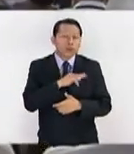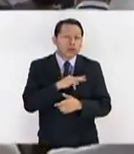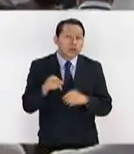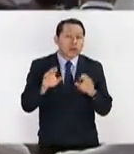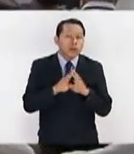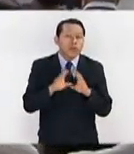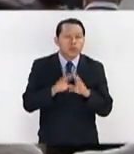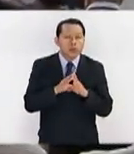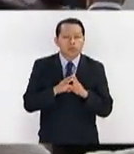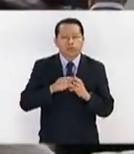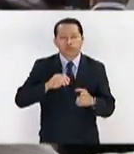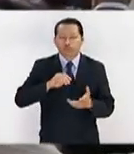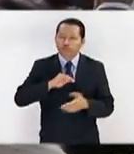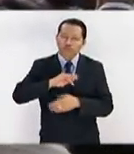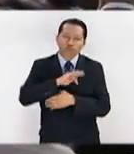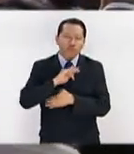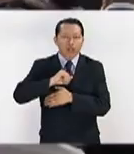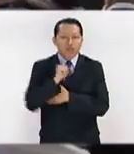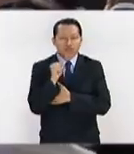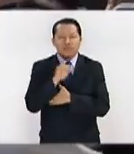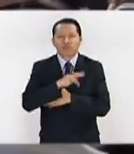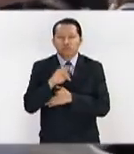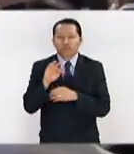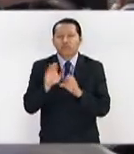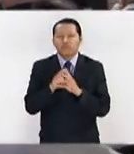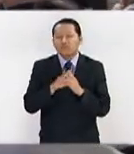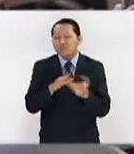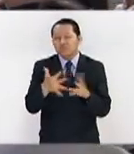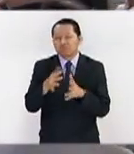representar reservas totales de alrededor de